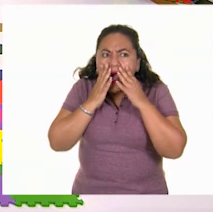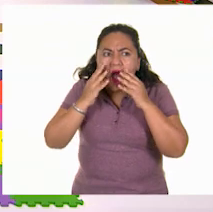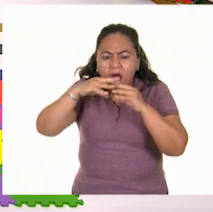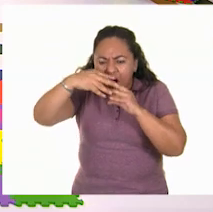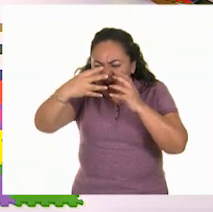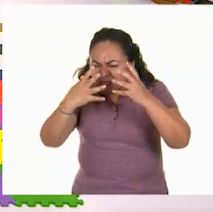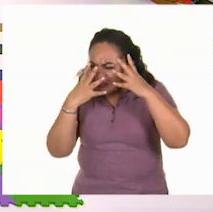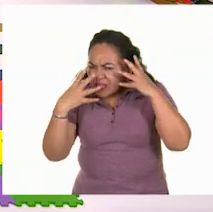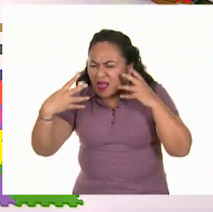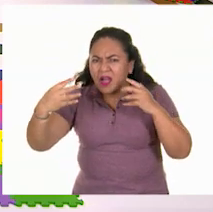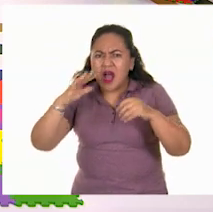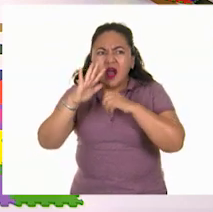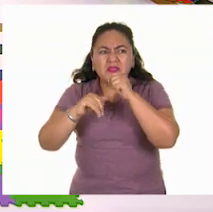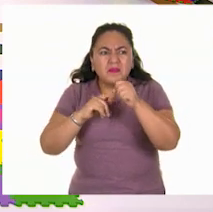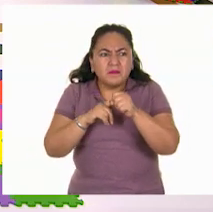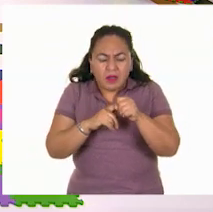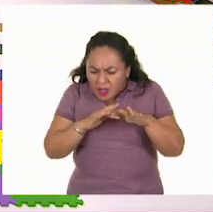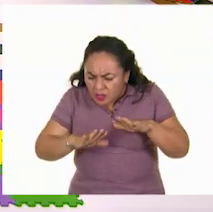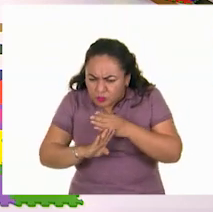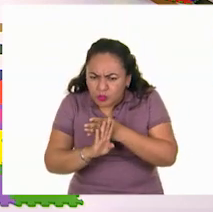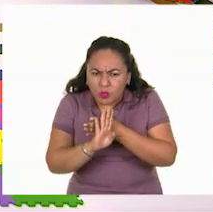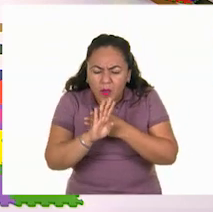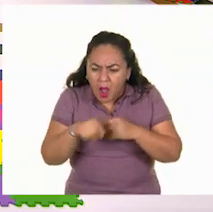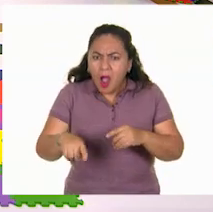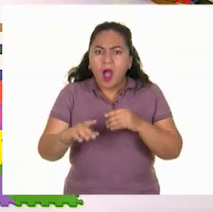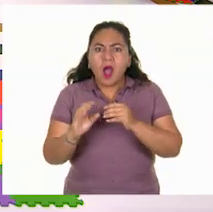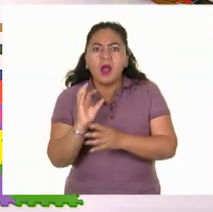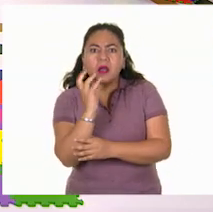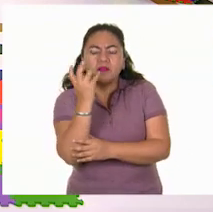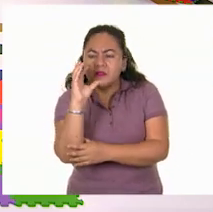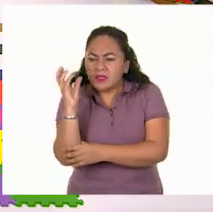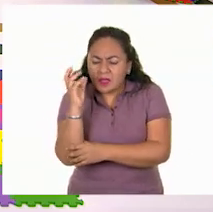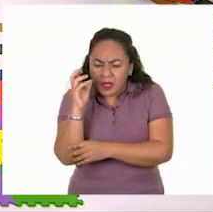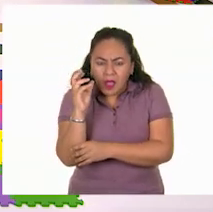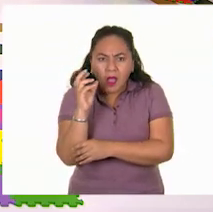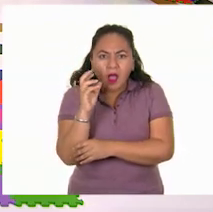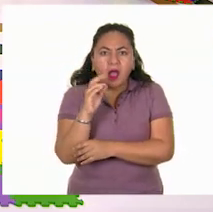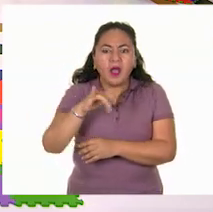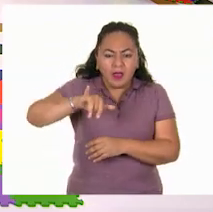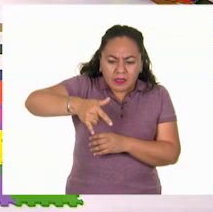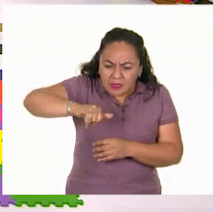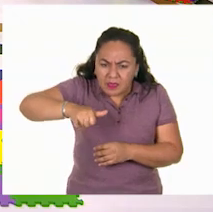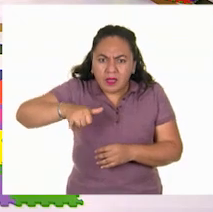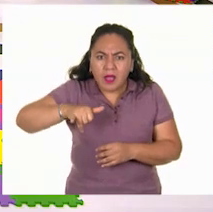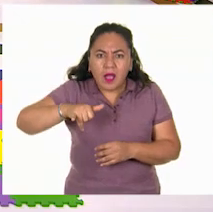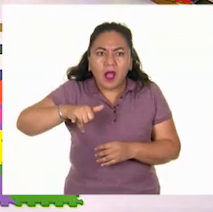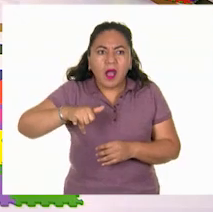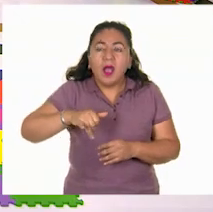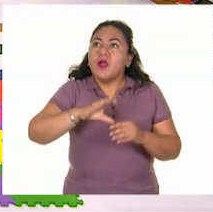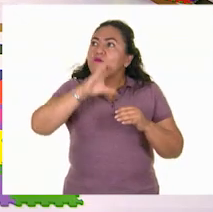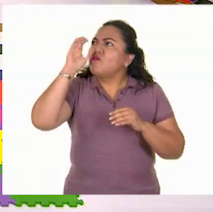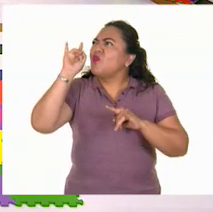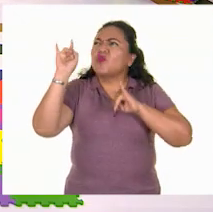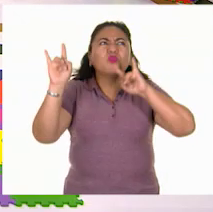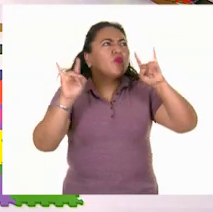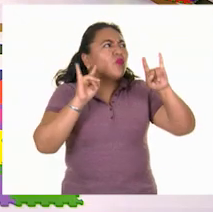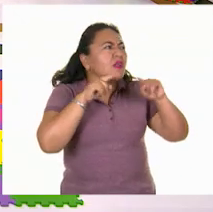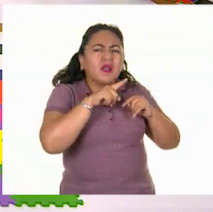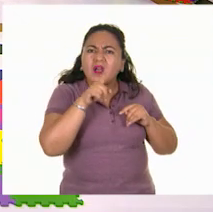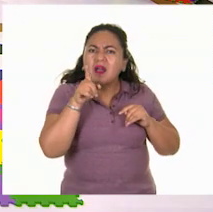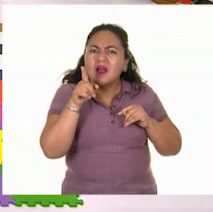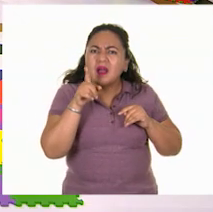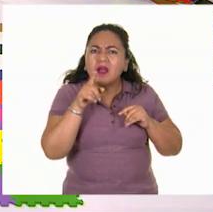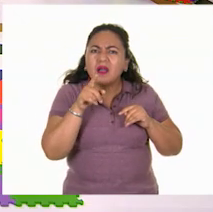Alebrijes, brochas, sombras, títeres, marionetas, fotografía...